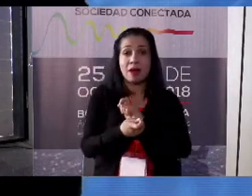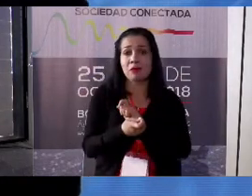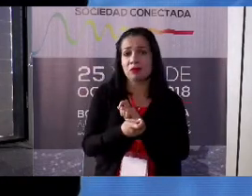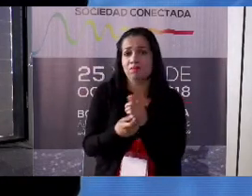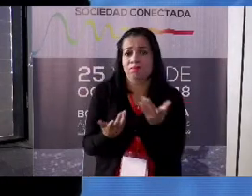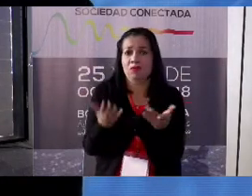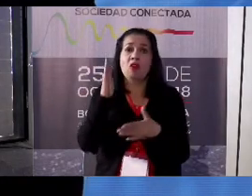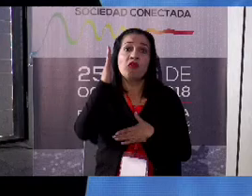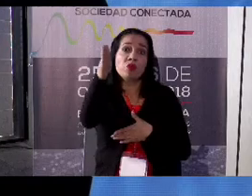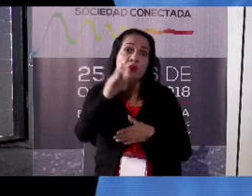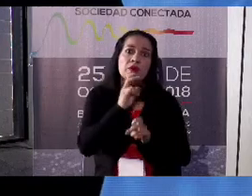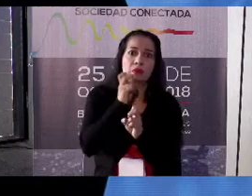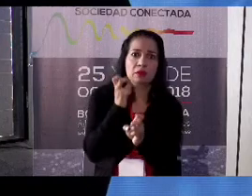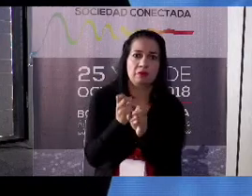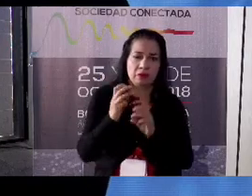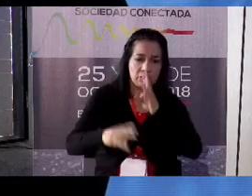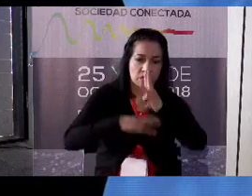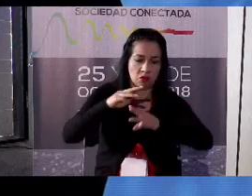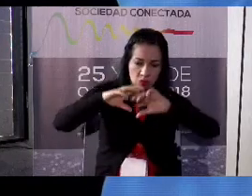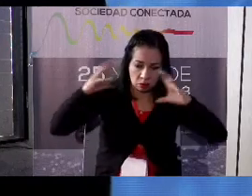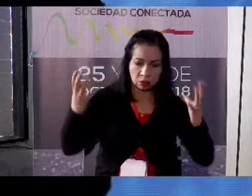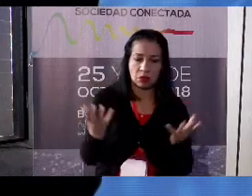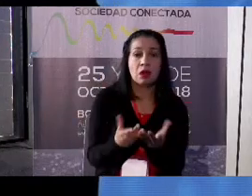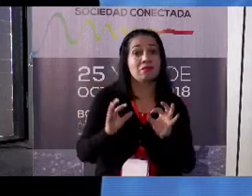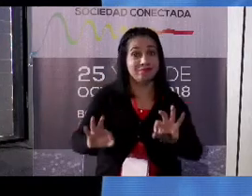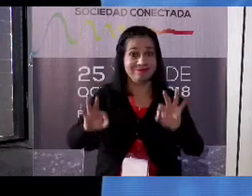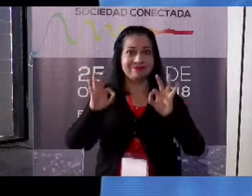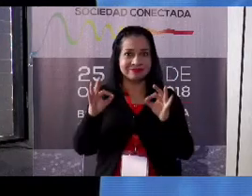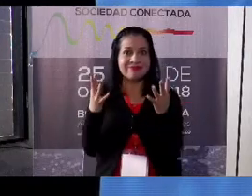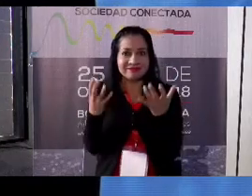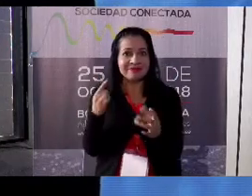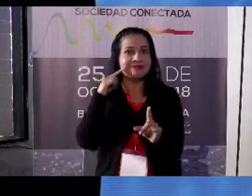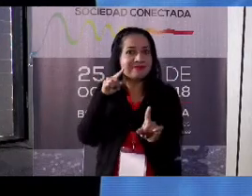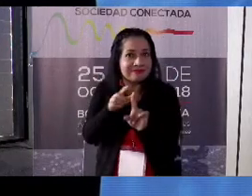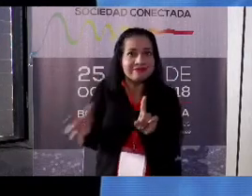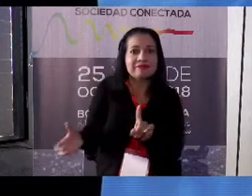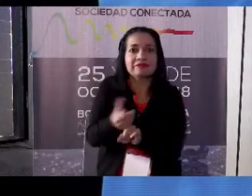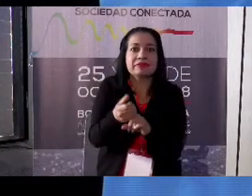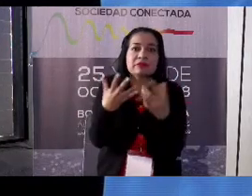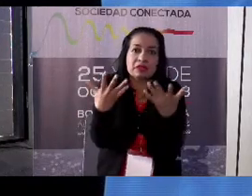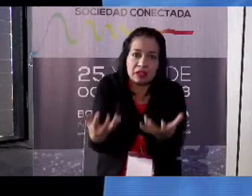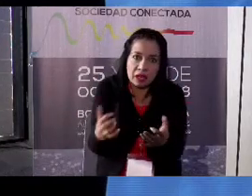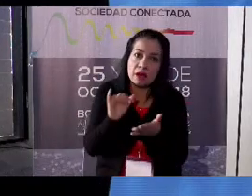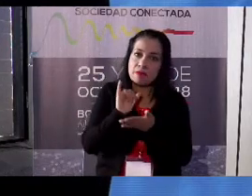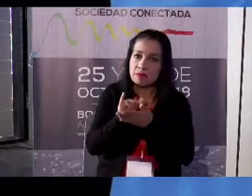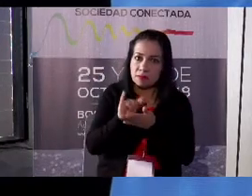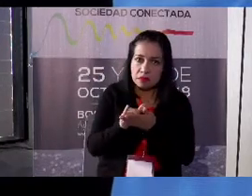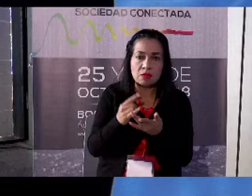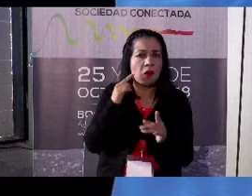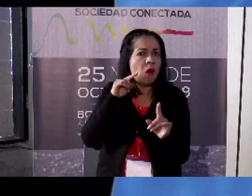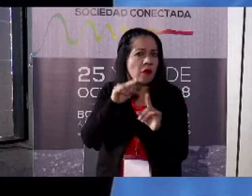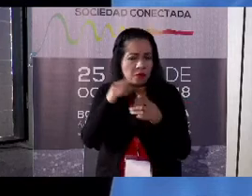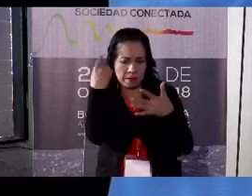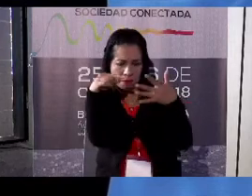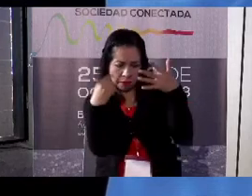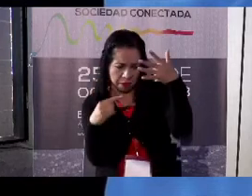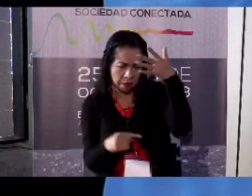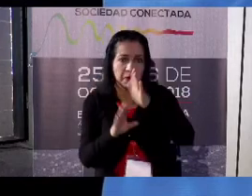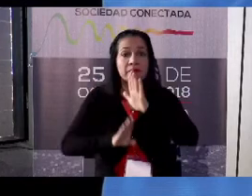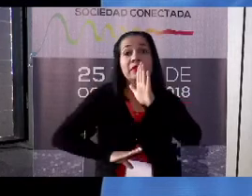logremos obtener un mundo ideal como ese que vemos si cumplimos todos los objetivos de desarrollo